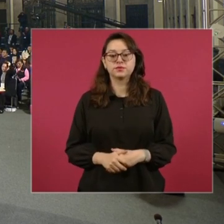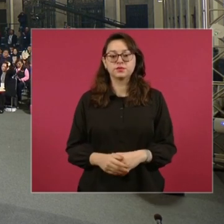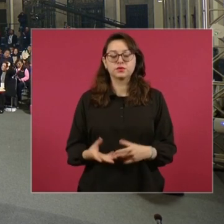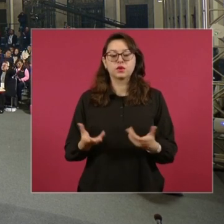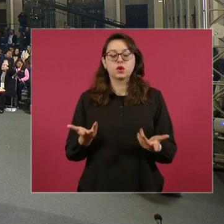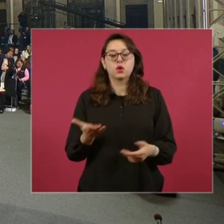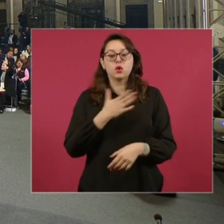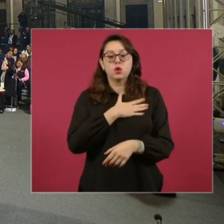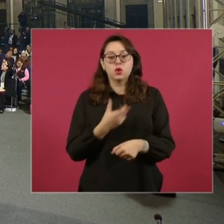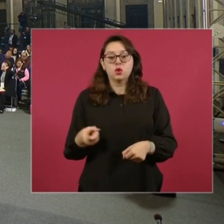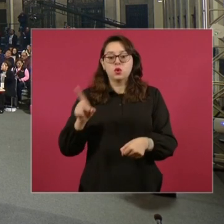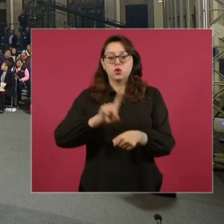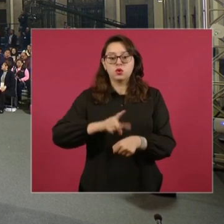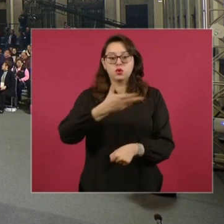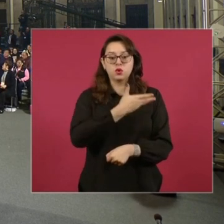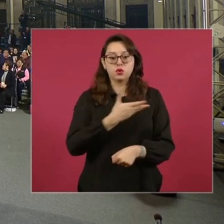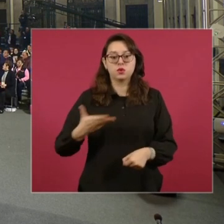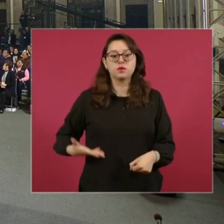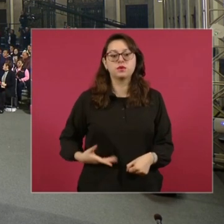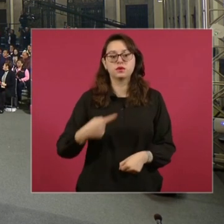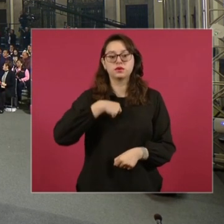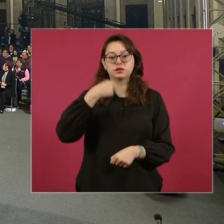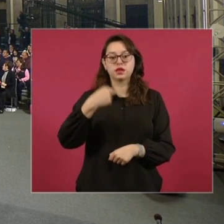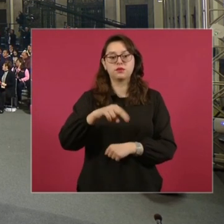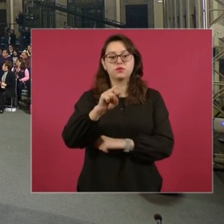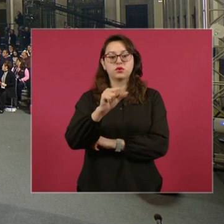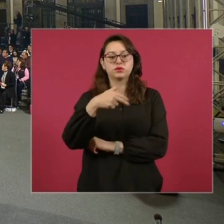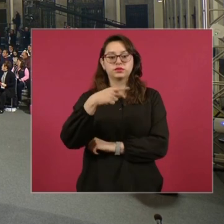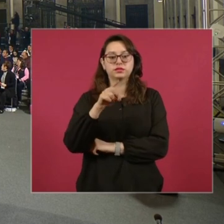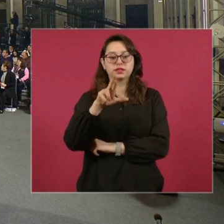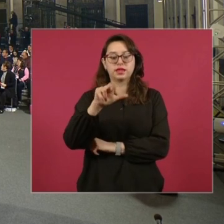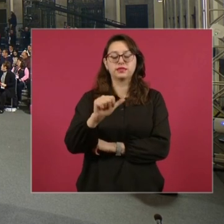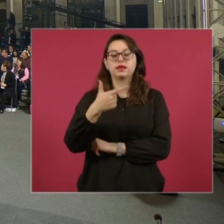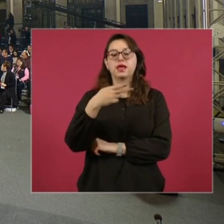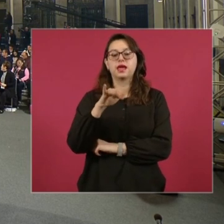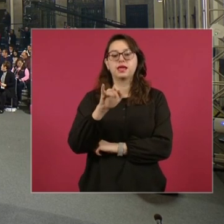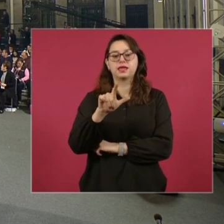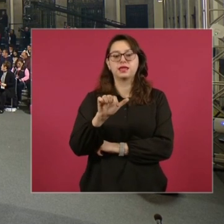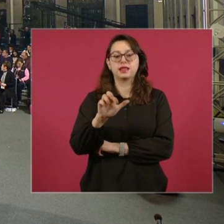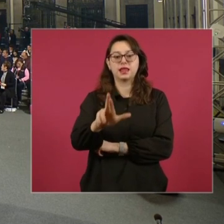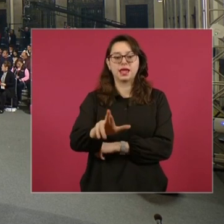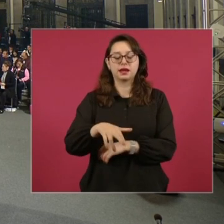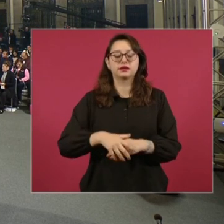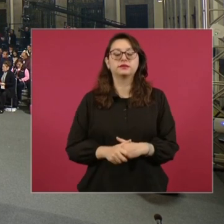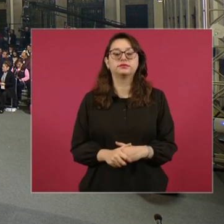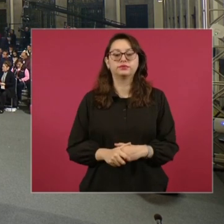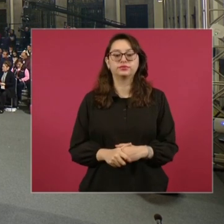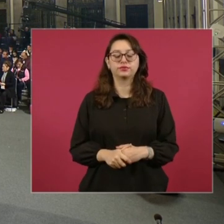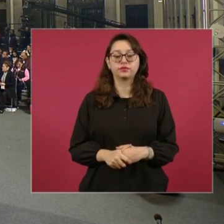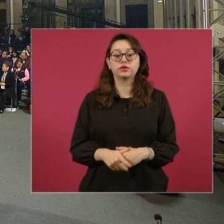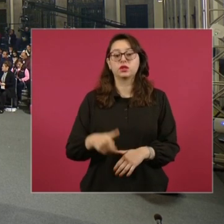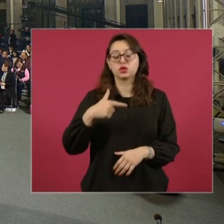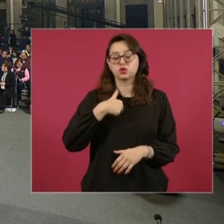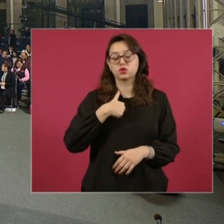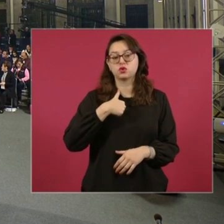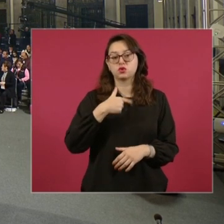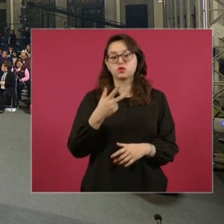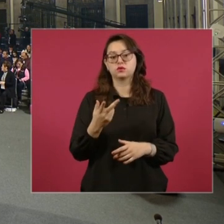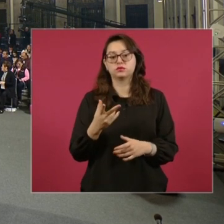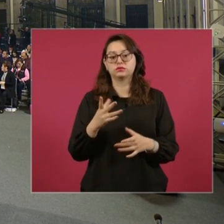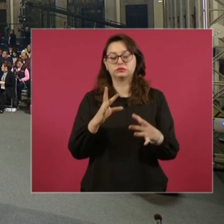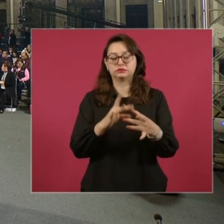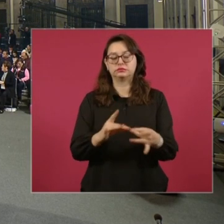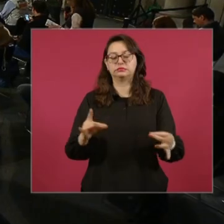Muy buenos días, señor presidente. Sandra Aguilar, de AE Grupo Informativo. El día de hoy voy a empezar por Tamaulipas. Espero la